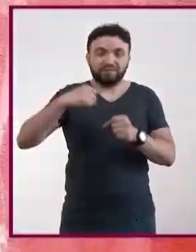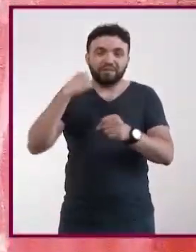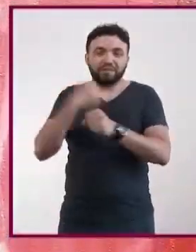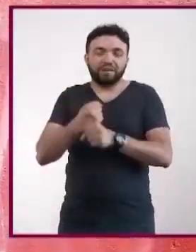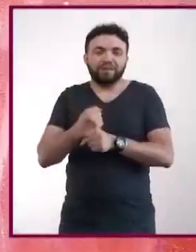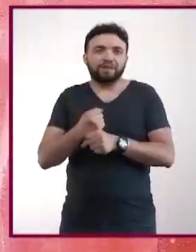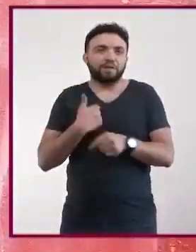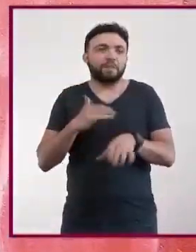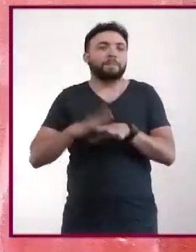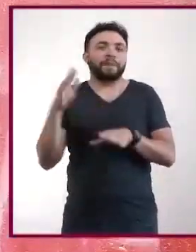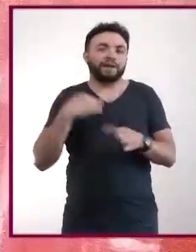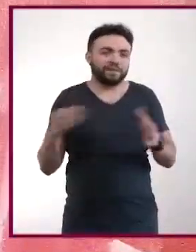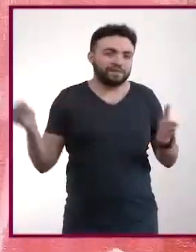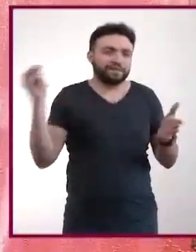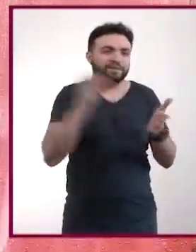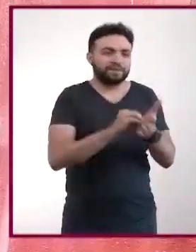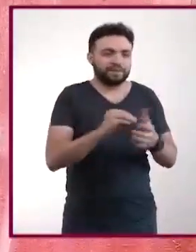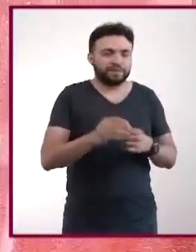meto cosas también.